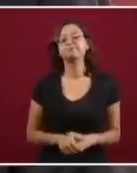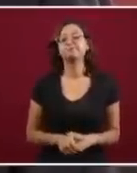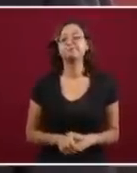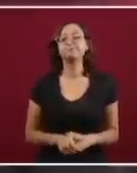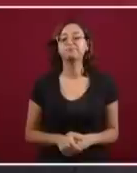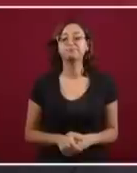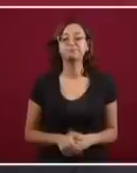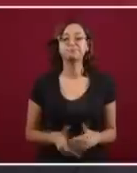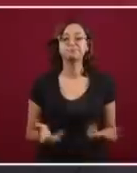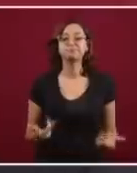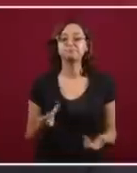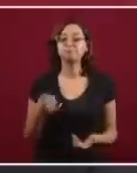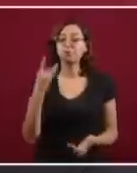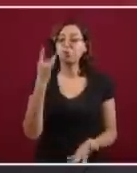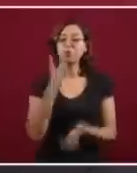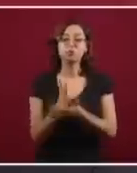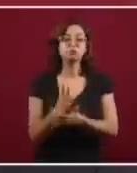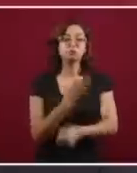madero